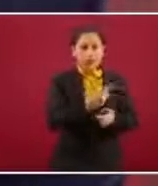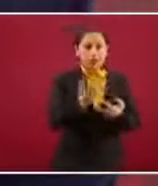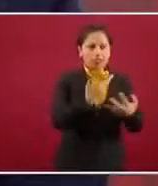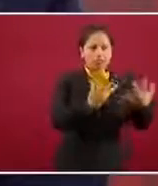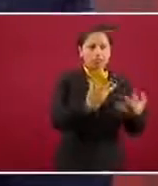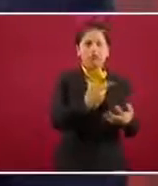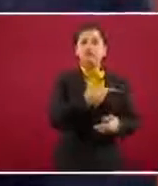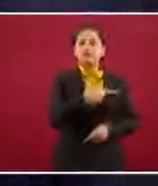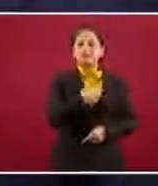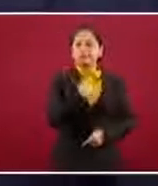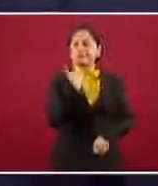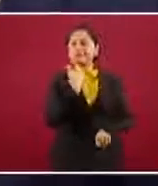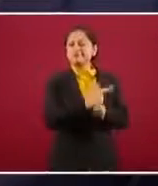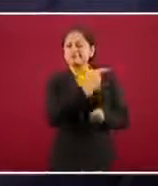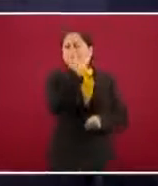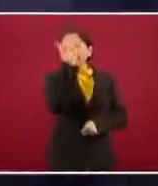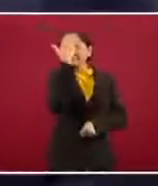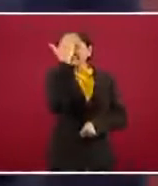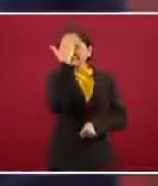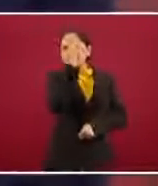se les